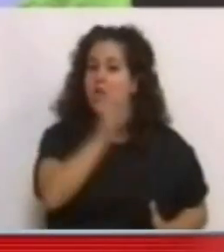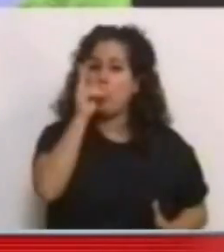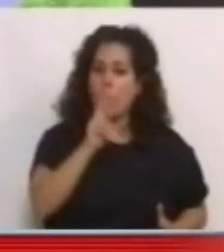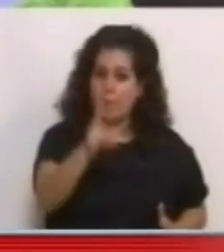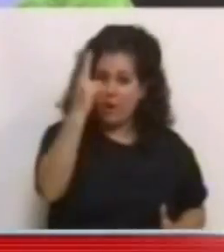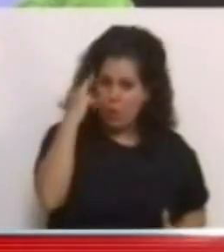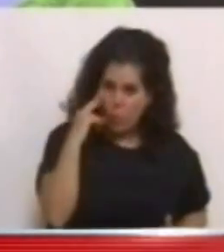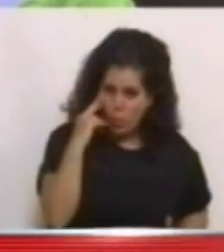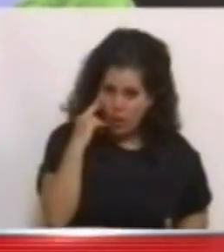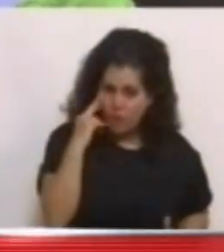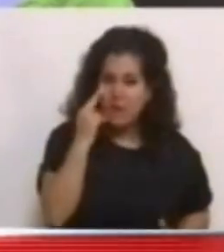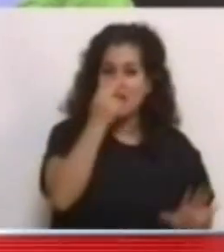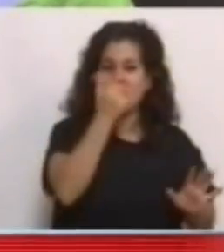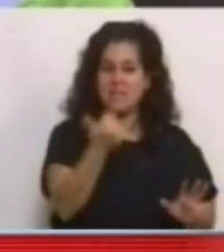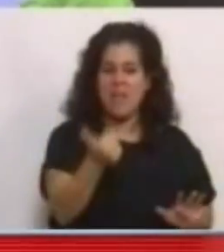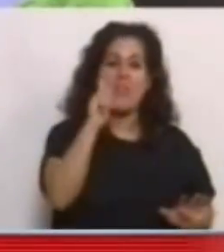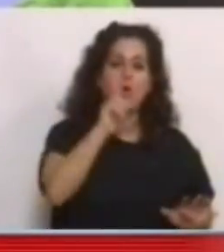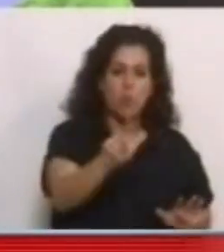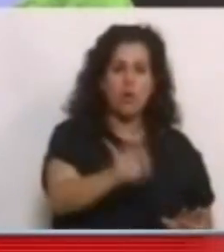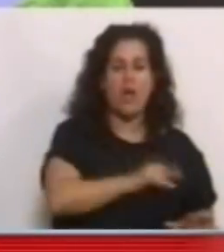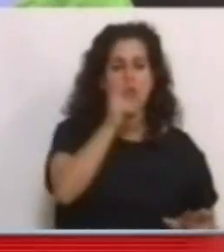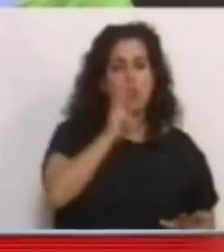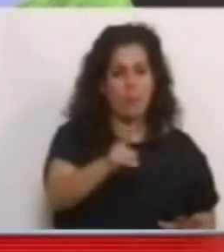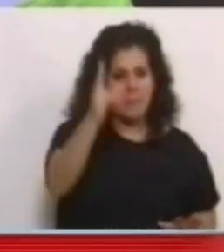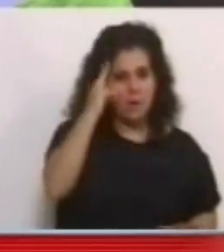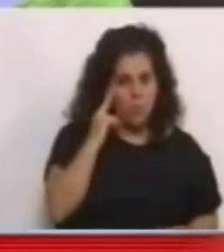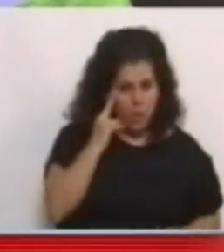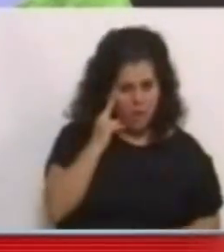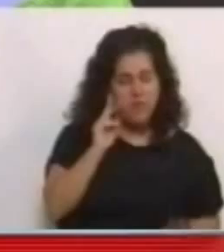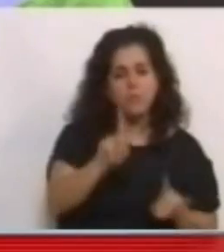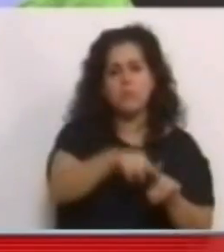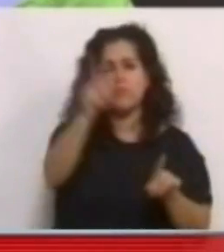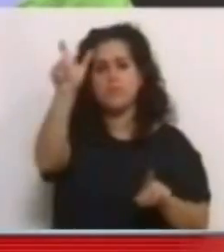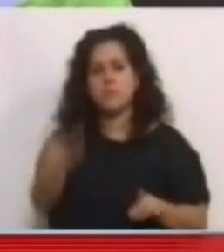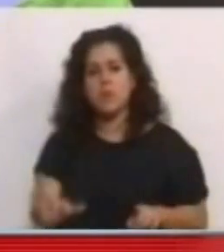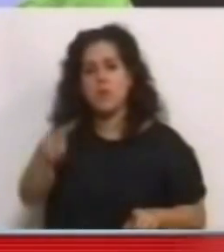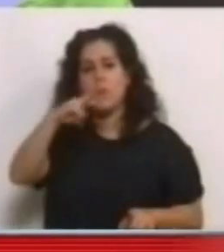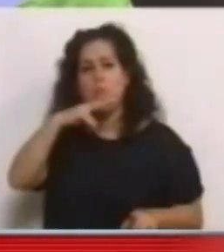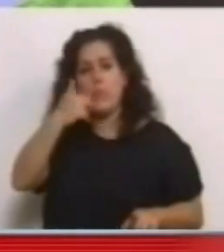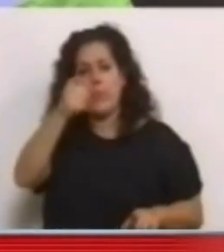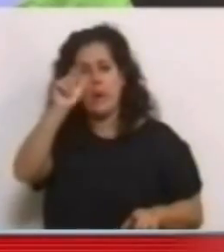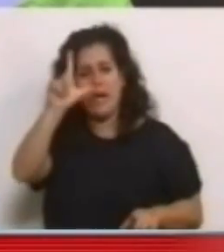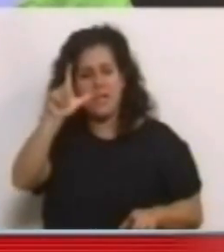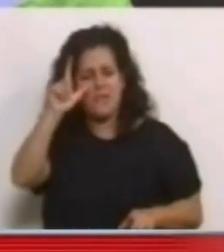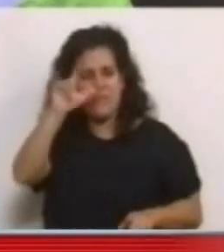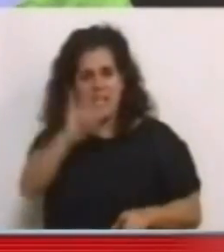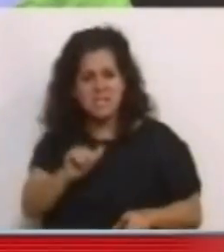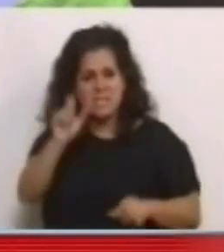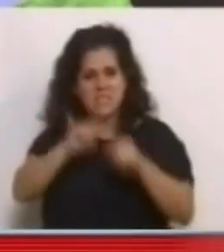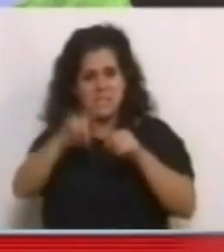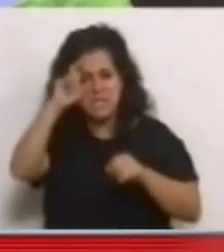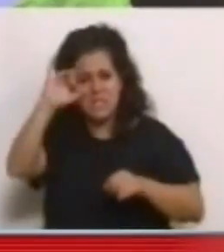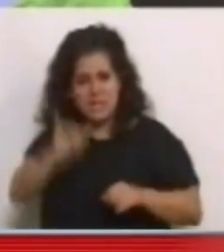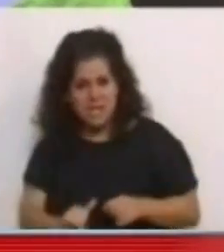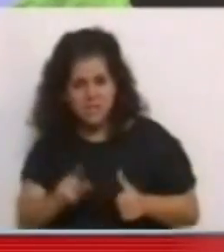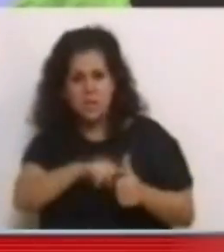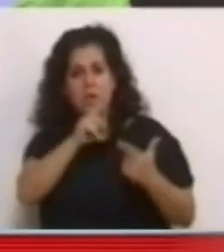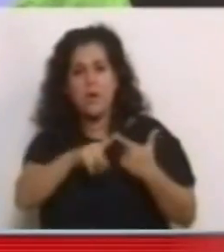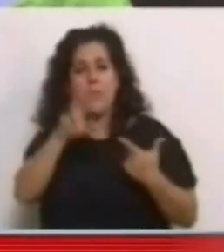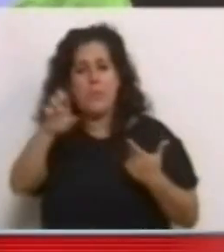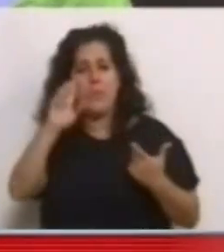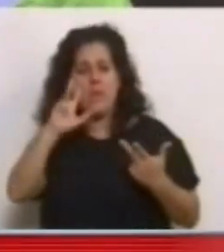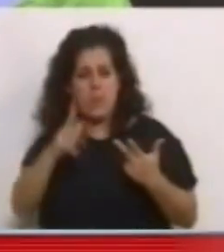6/7/2009. Constitución Néstor Ricardo Vázquez, Aldo Rubén Piñanelli y Jorge Gustavo